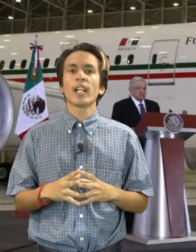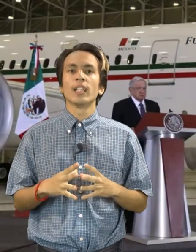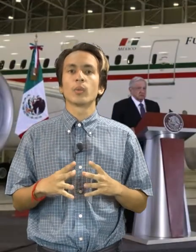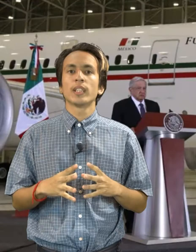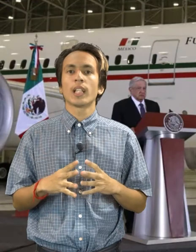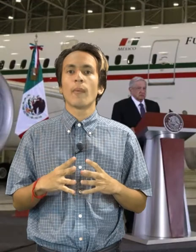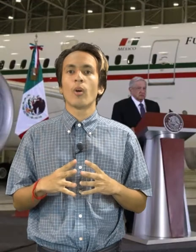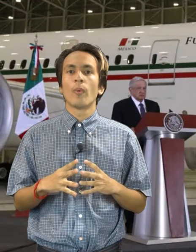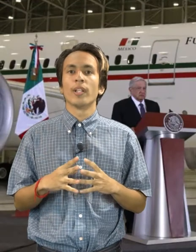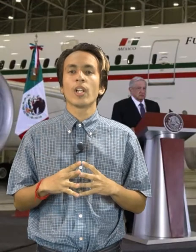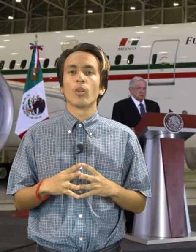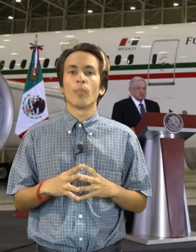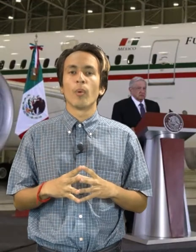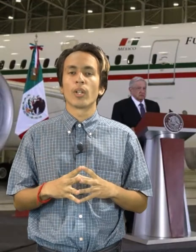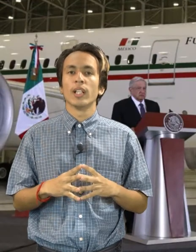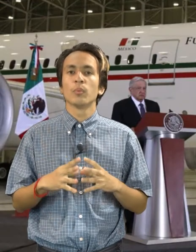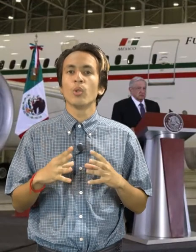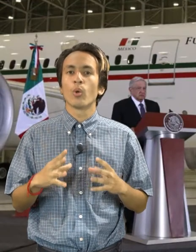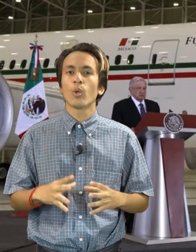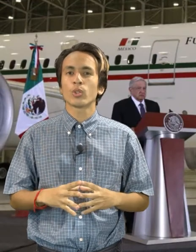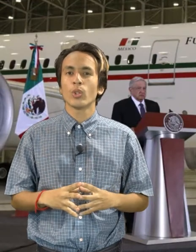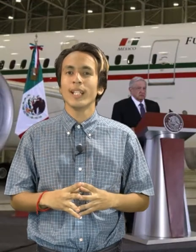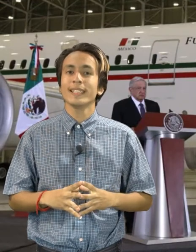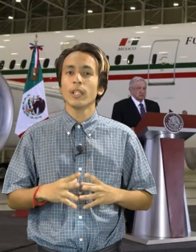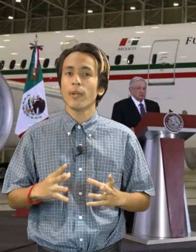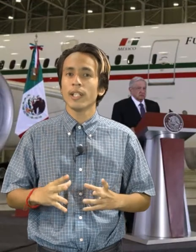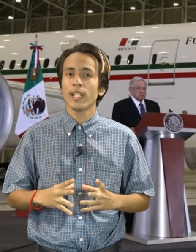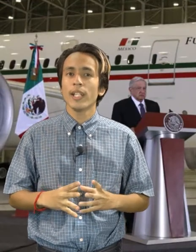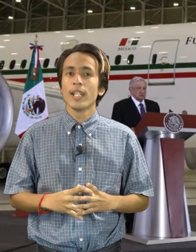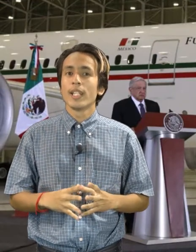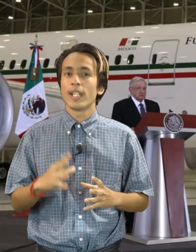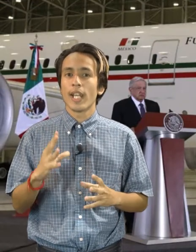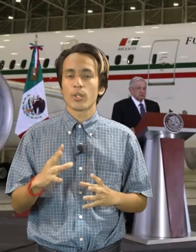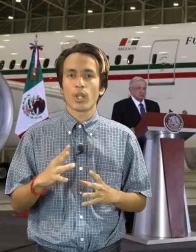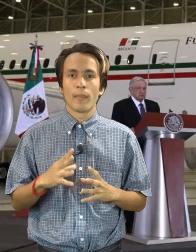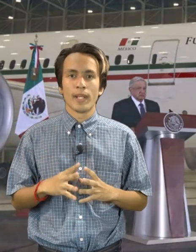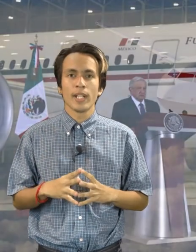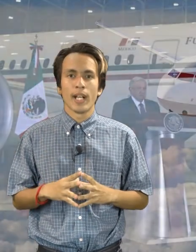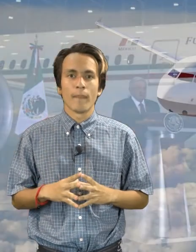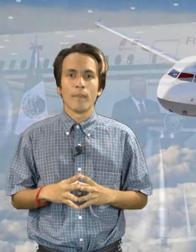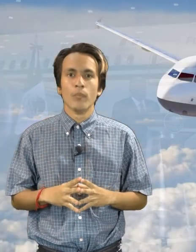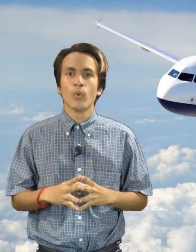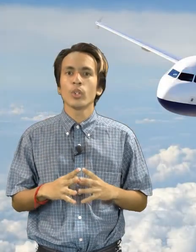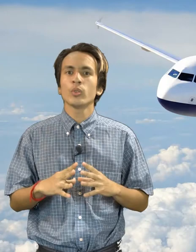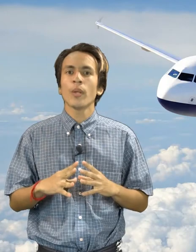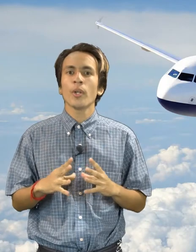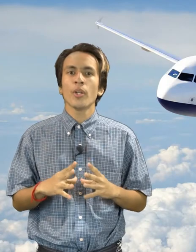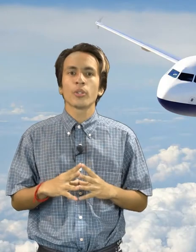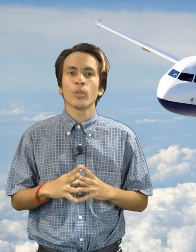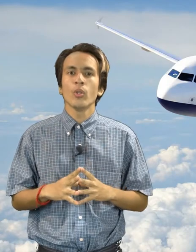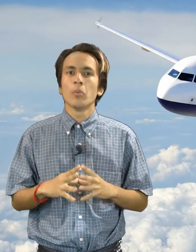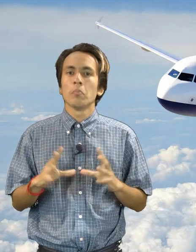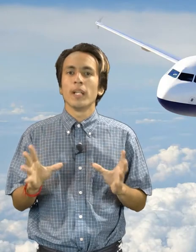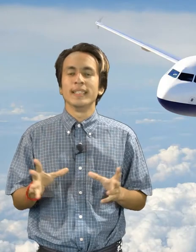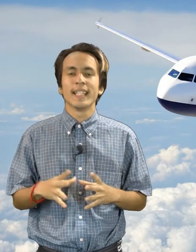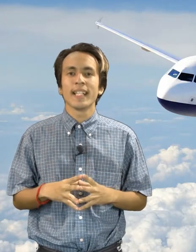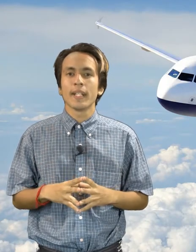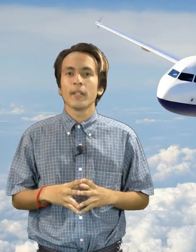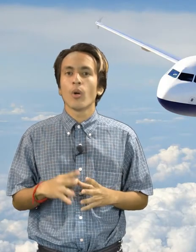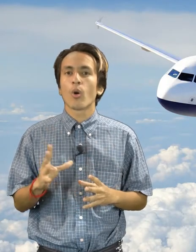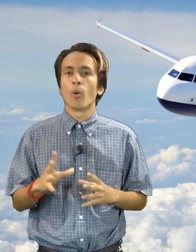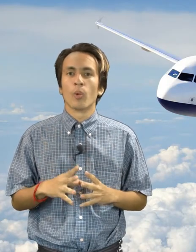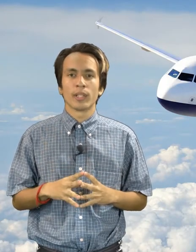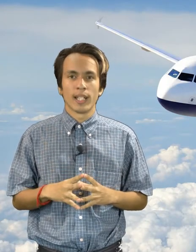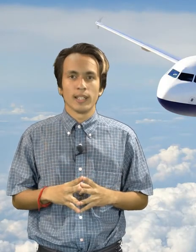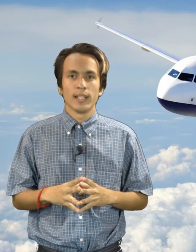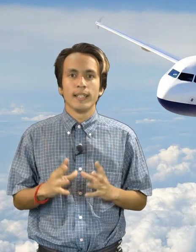Reconoce que les cuesta trabajo venderlo porque es muy lujoso, extravagante y hecho a la medida. No es un avión hecho en serie